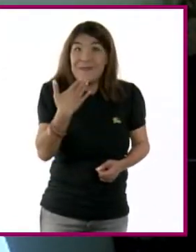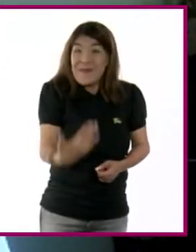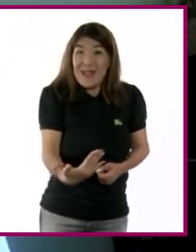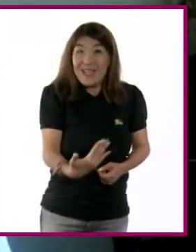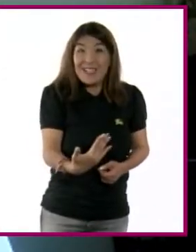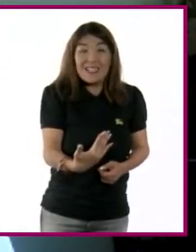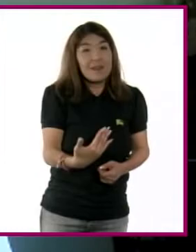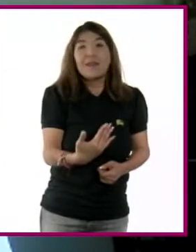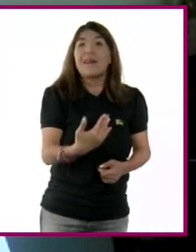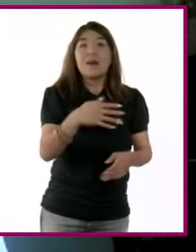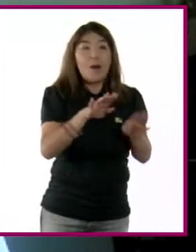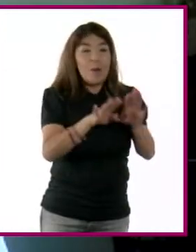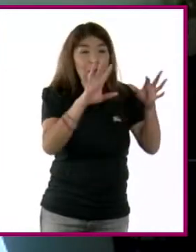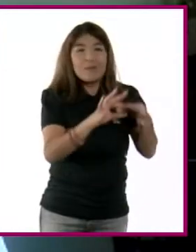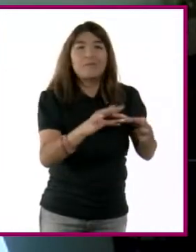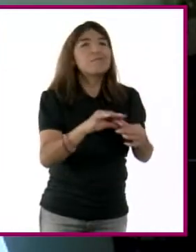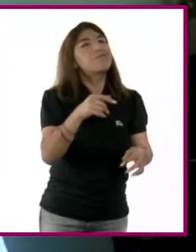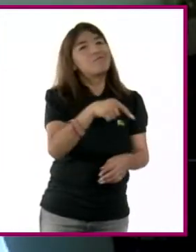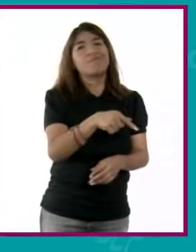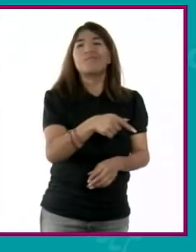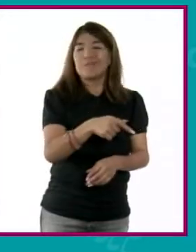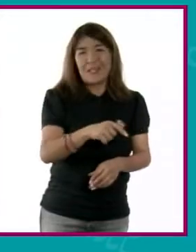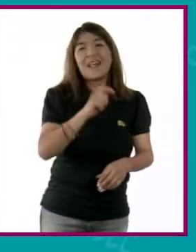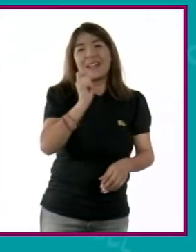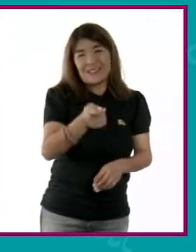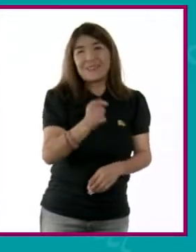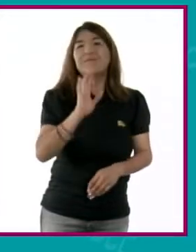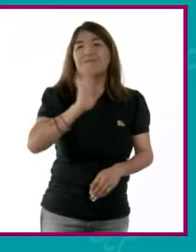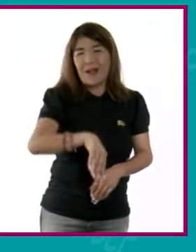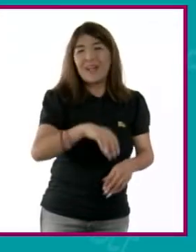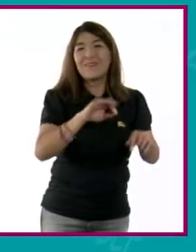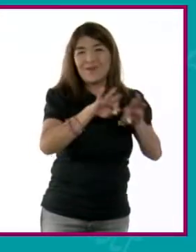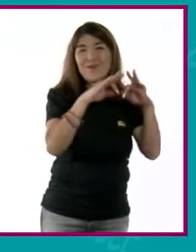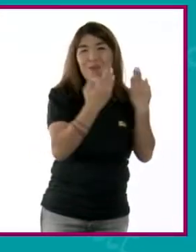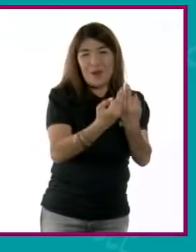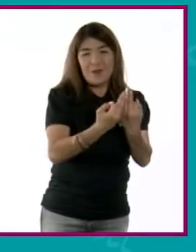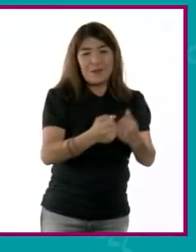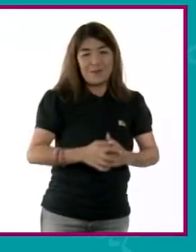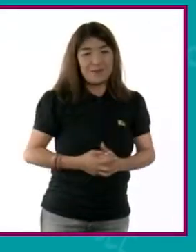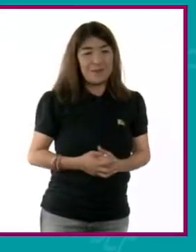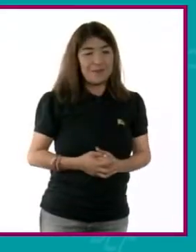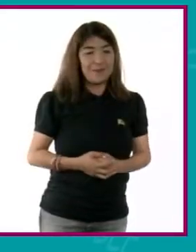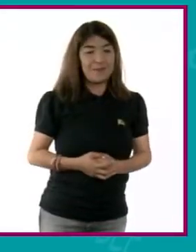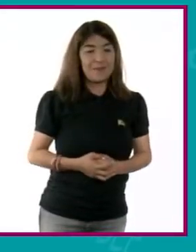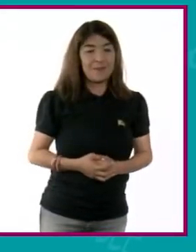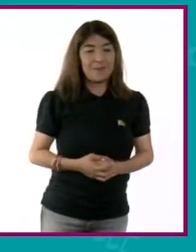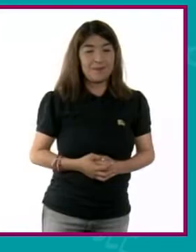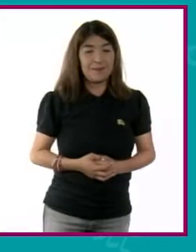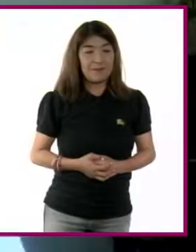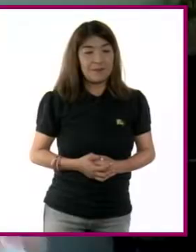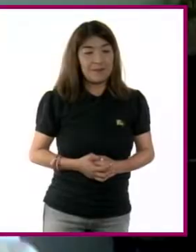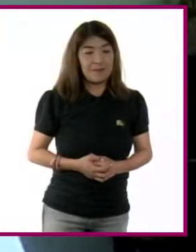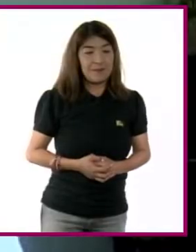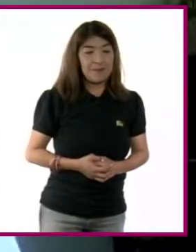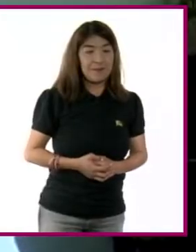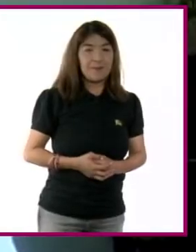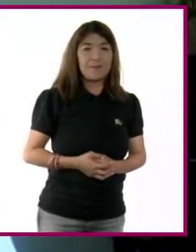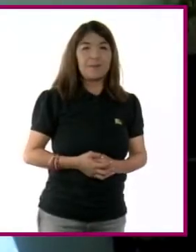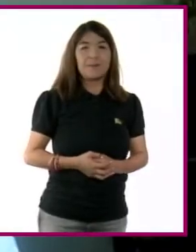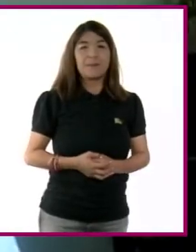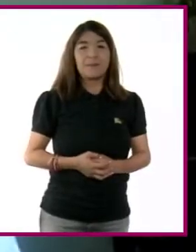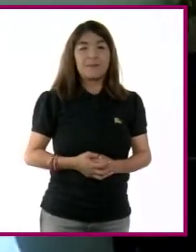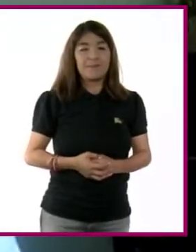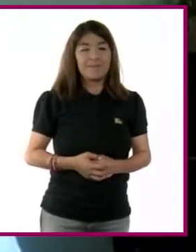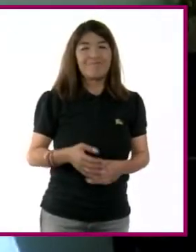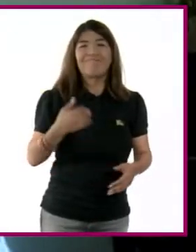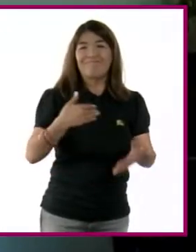eso es lo que conocemos como una falacia. También podemos platicar más adelante. un poco lo que decía antes,